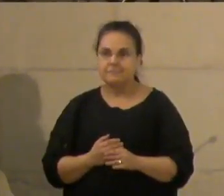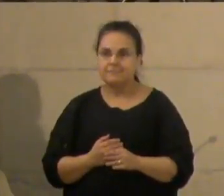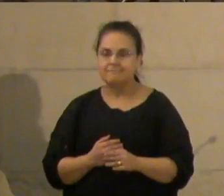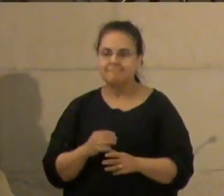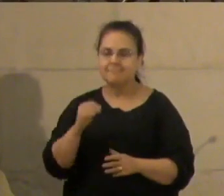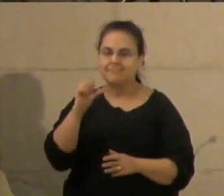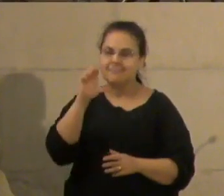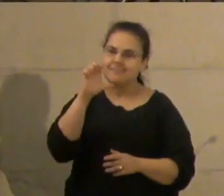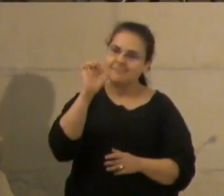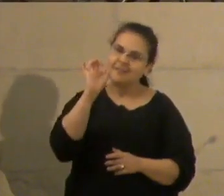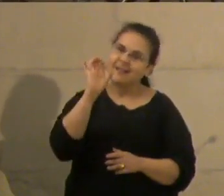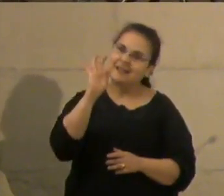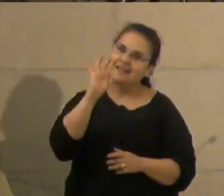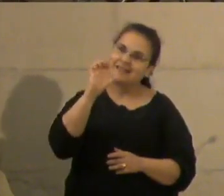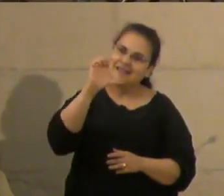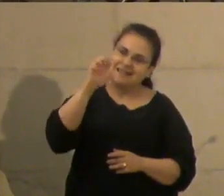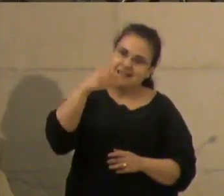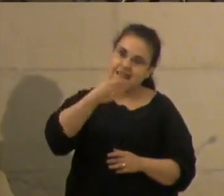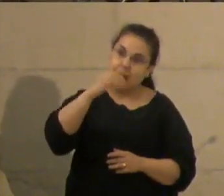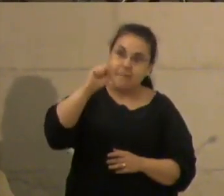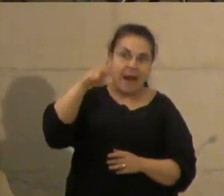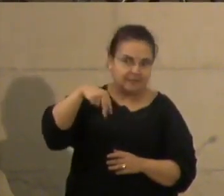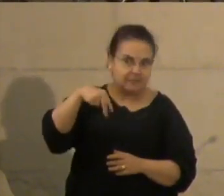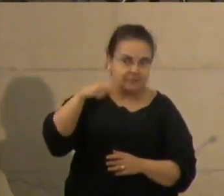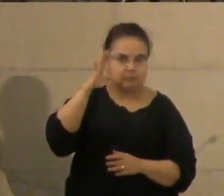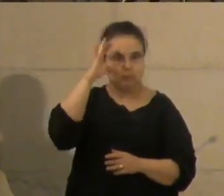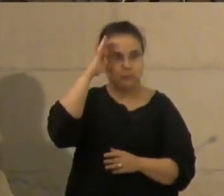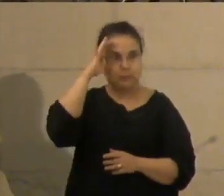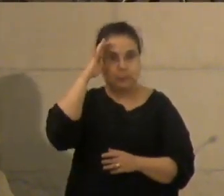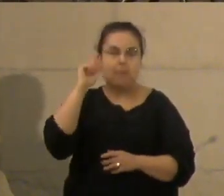Esteban, que hemos escuchado en la primera lectura,